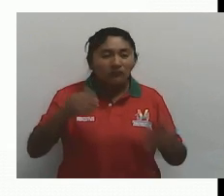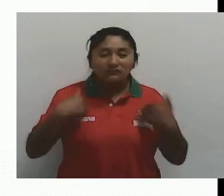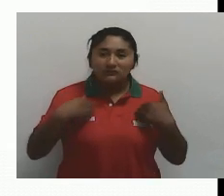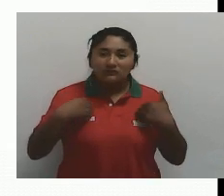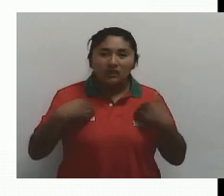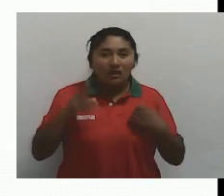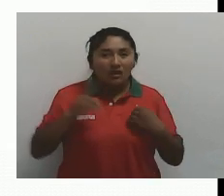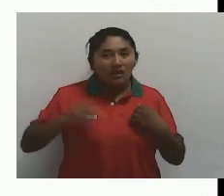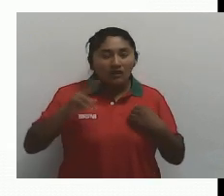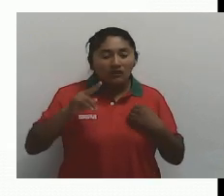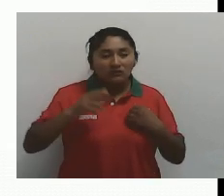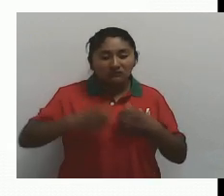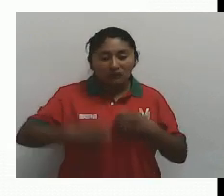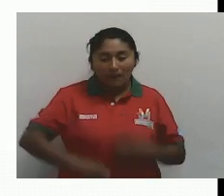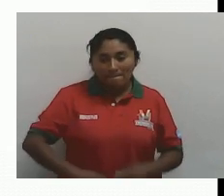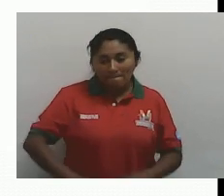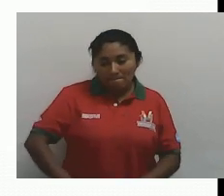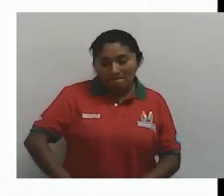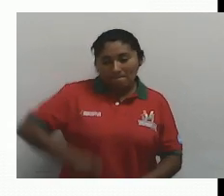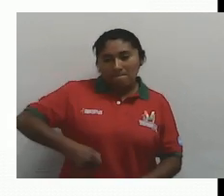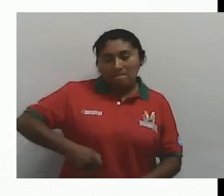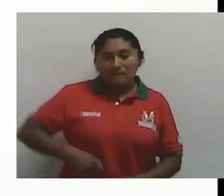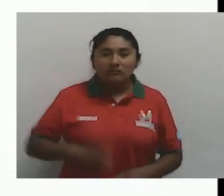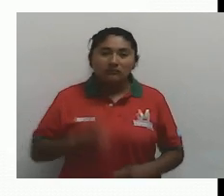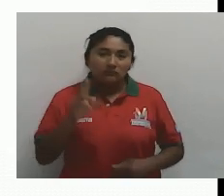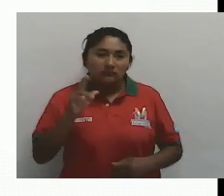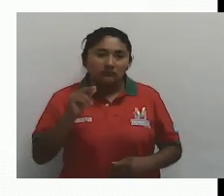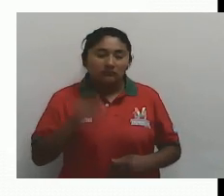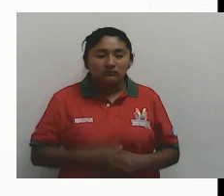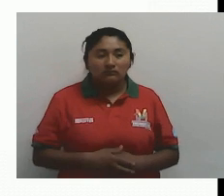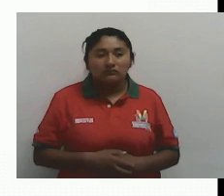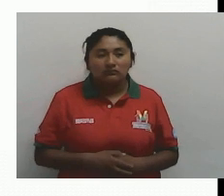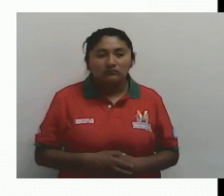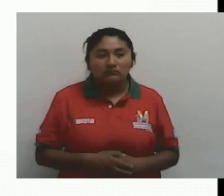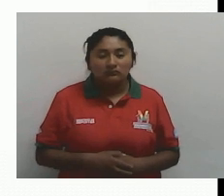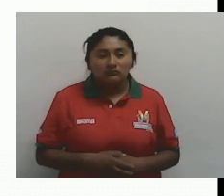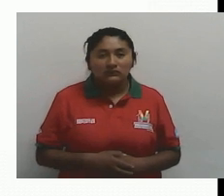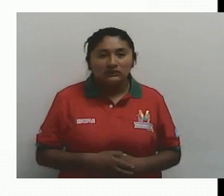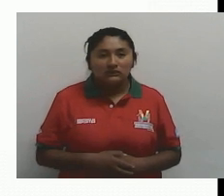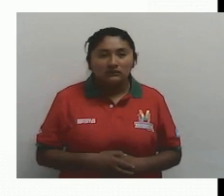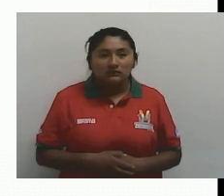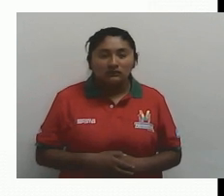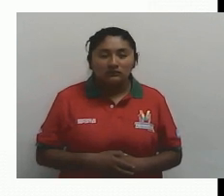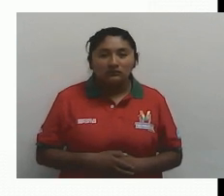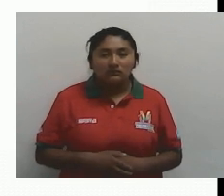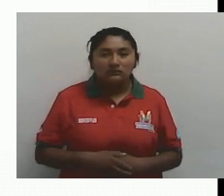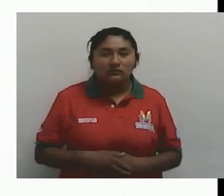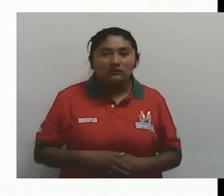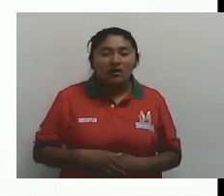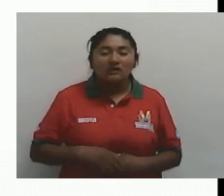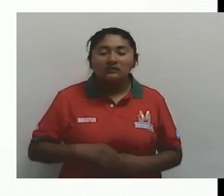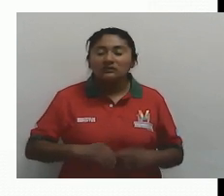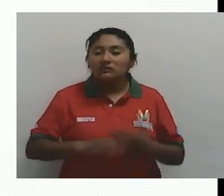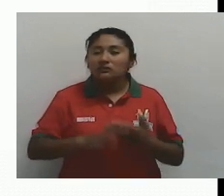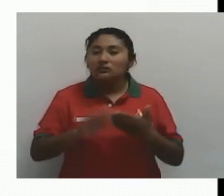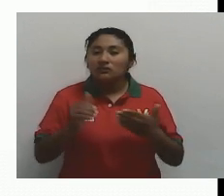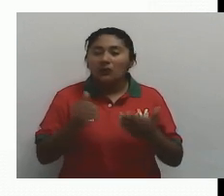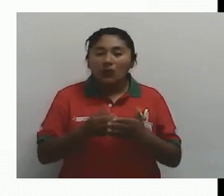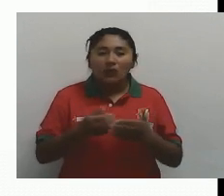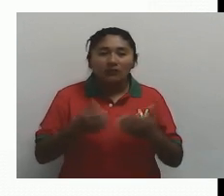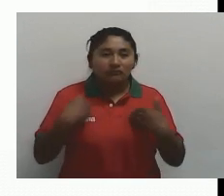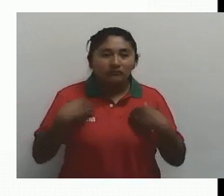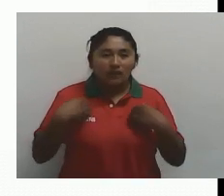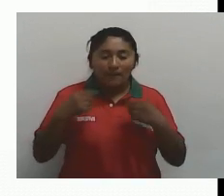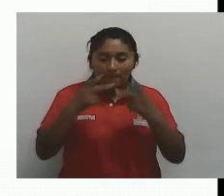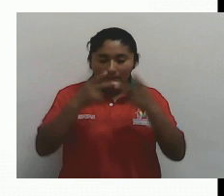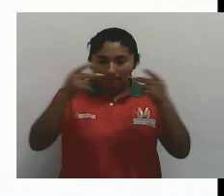a la venta, que son las más comunes y populares, digamos, que las llevan cierre y lamentablemente muchas veces es motivo de descalificación.